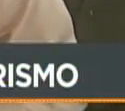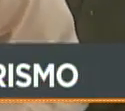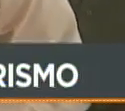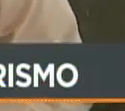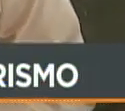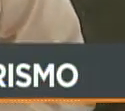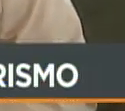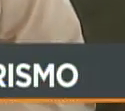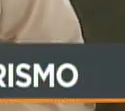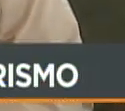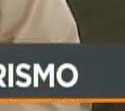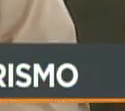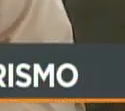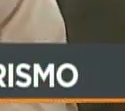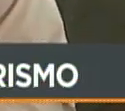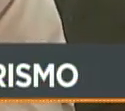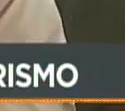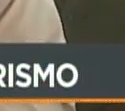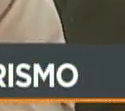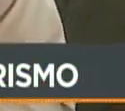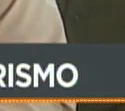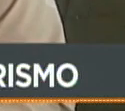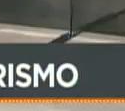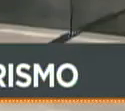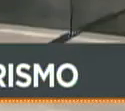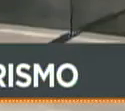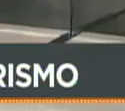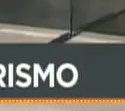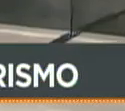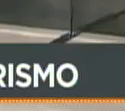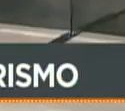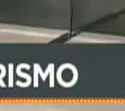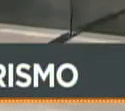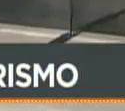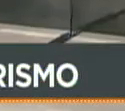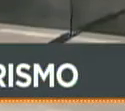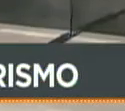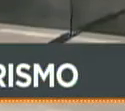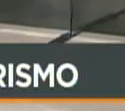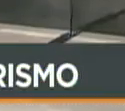2019-2025. Esta es la información que nosotros manejamos por los momentos desde esta entidad oriental. Con ella devolvemos el contacto a los estudios en Caracas.